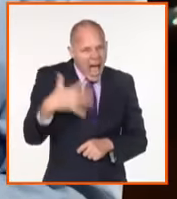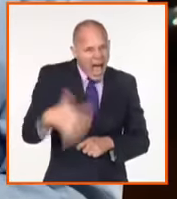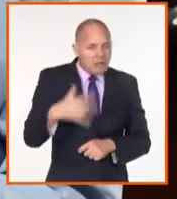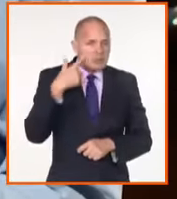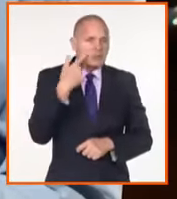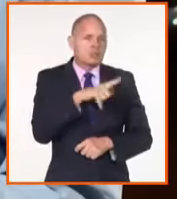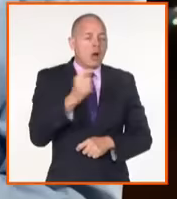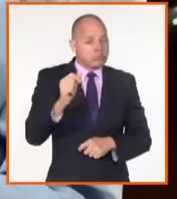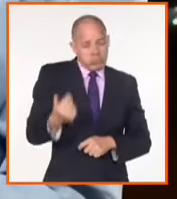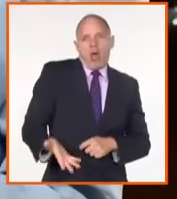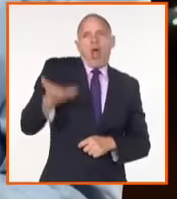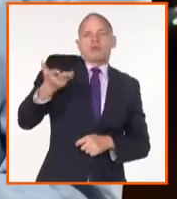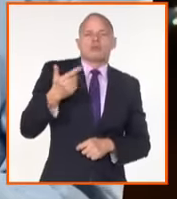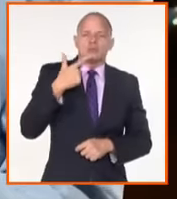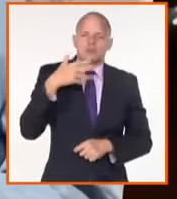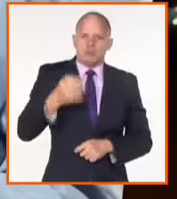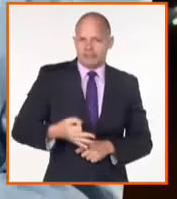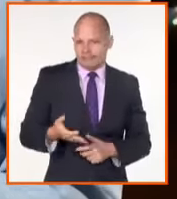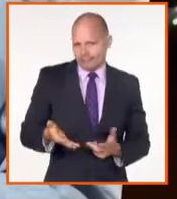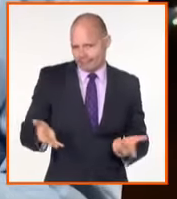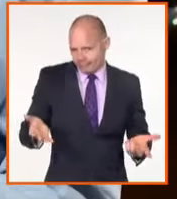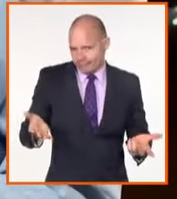hay un arrastre de los efectos de la pandemia